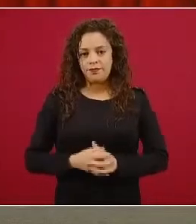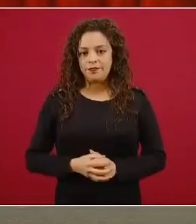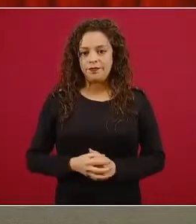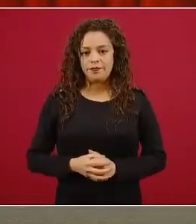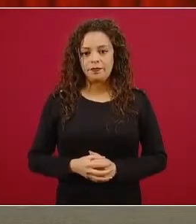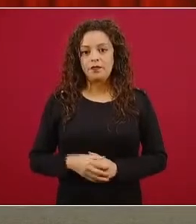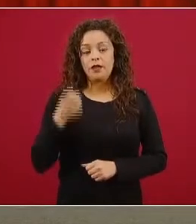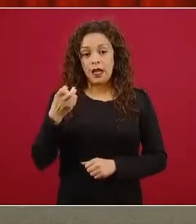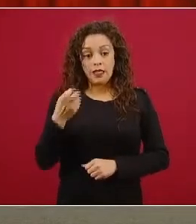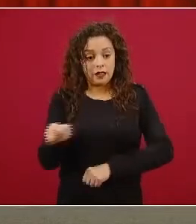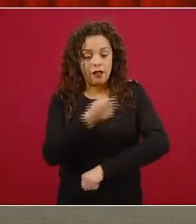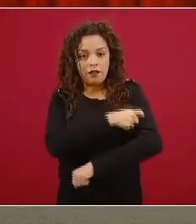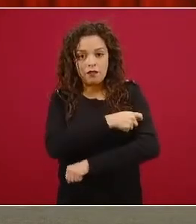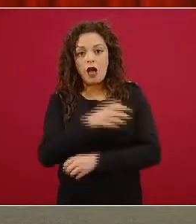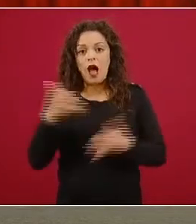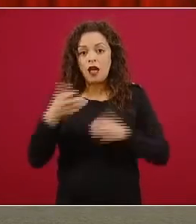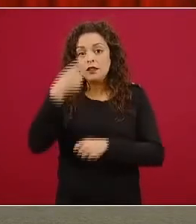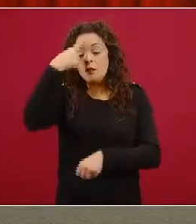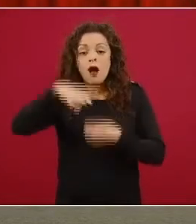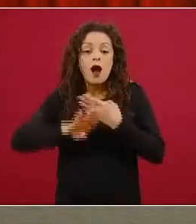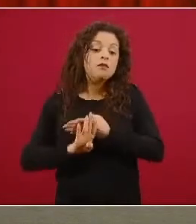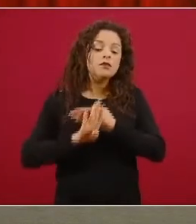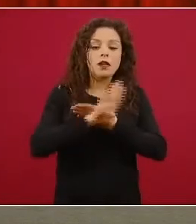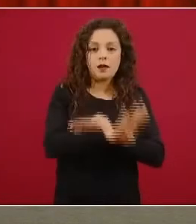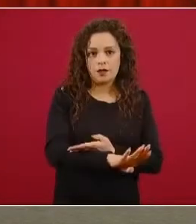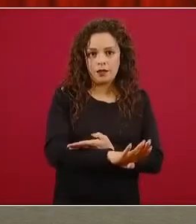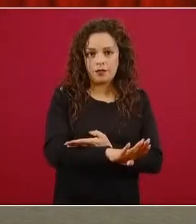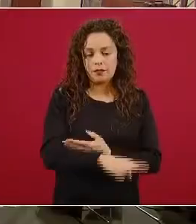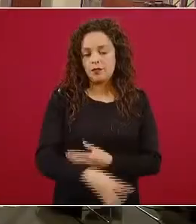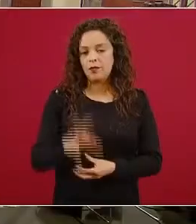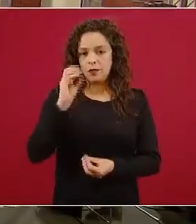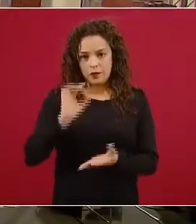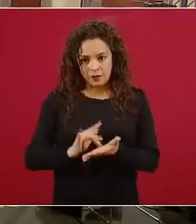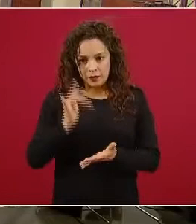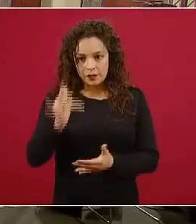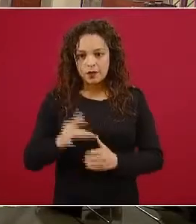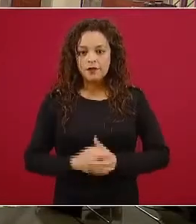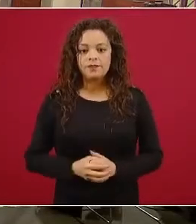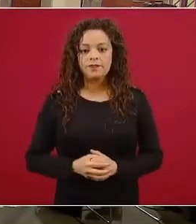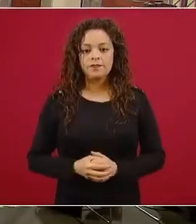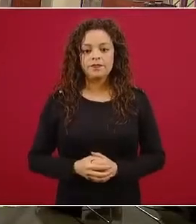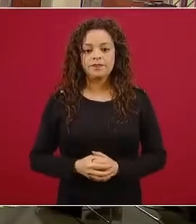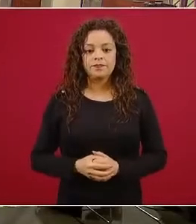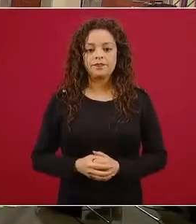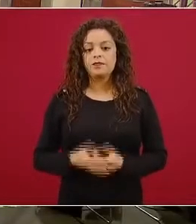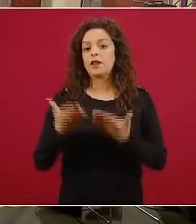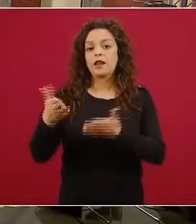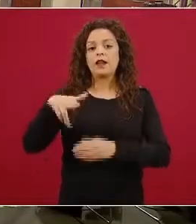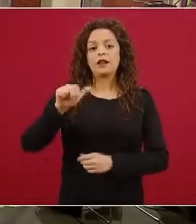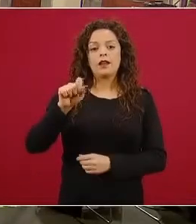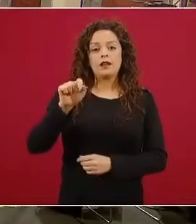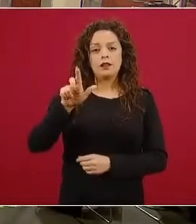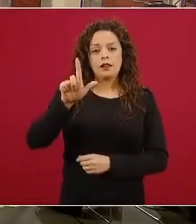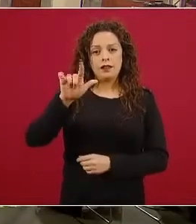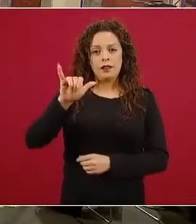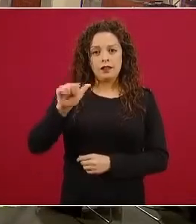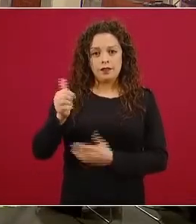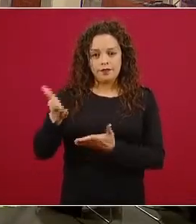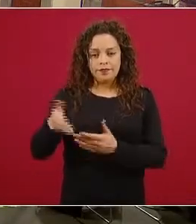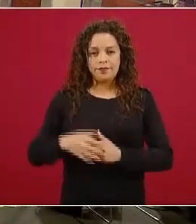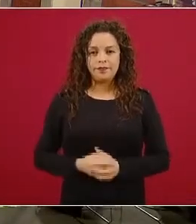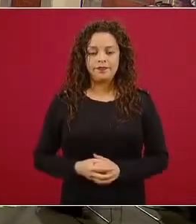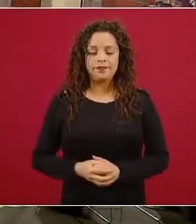diseñada para prevenir. Muchas gracias. Natalia Vitela, Grupo Reforma.